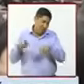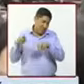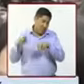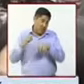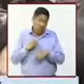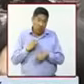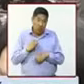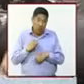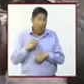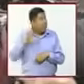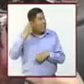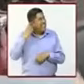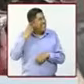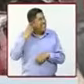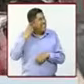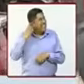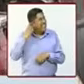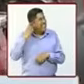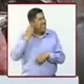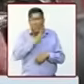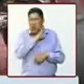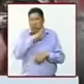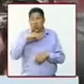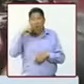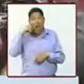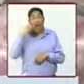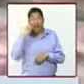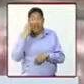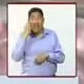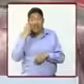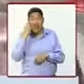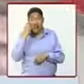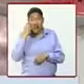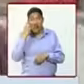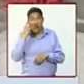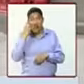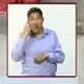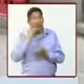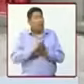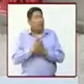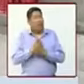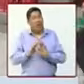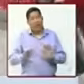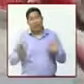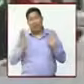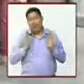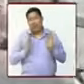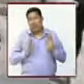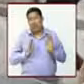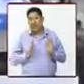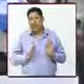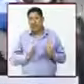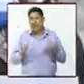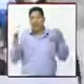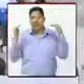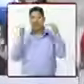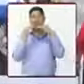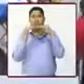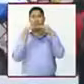quieres viajar? A ver, Cuba sería un lugar interesante. Paz, tranquilidad, igualdad.